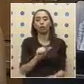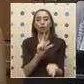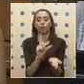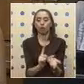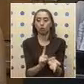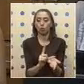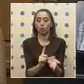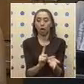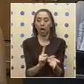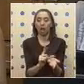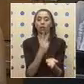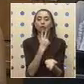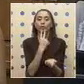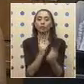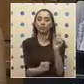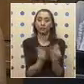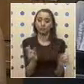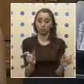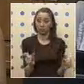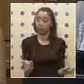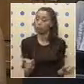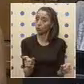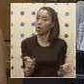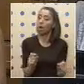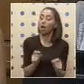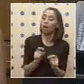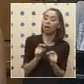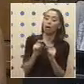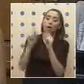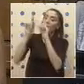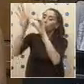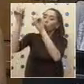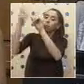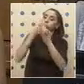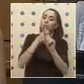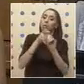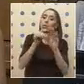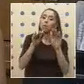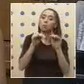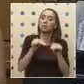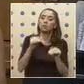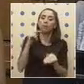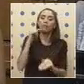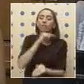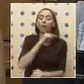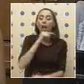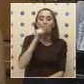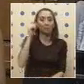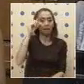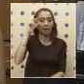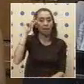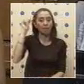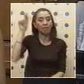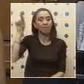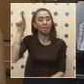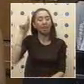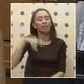habitado está inspirado por la misma falsa lógica que ya hemos probado tanto.